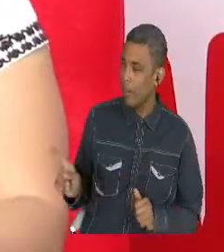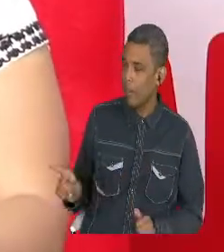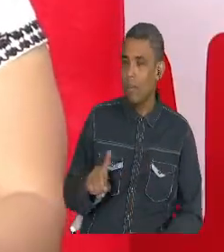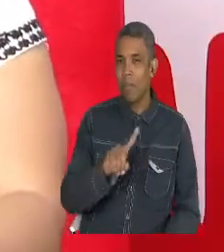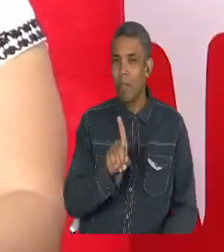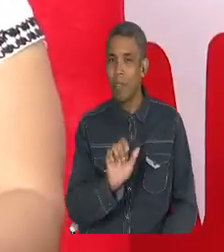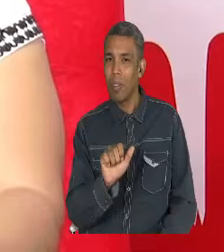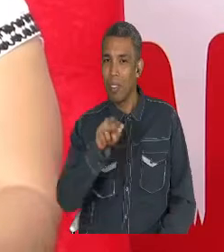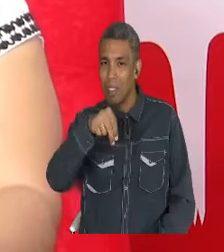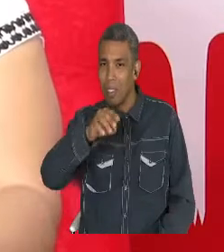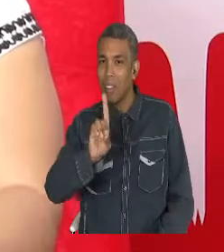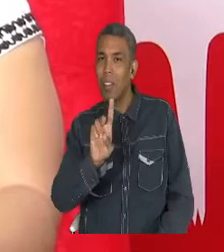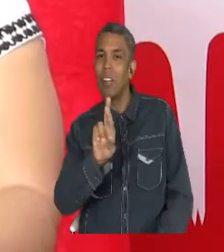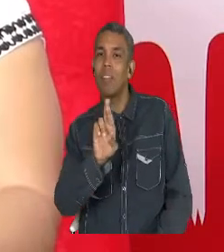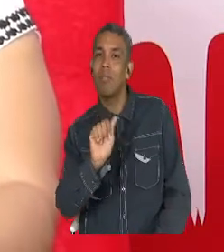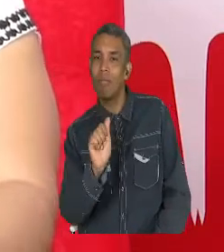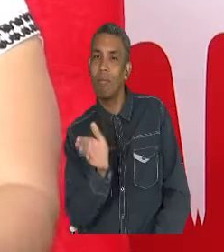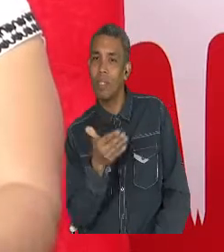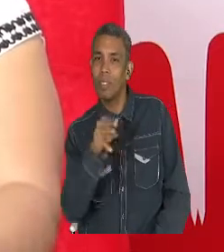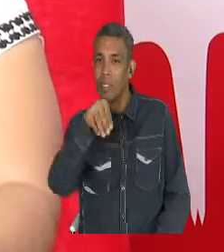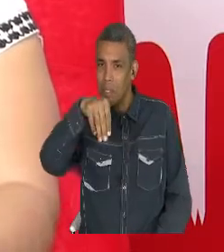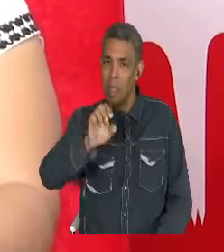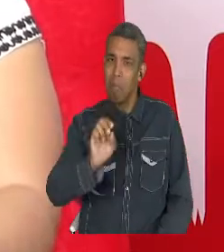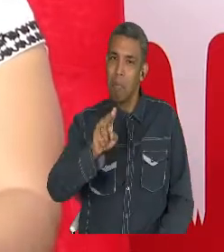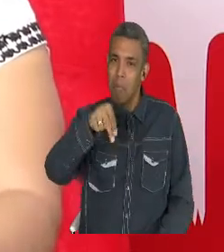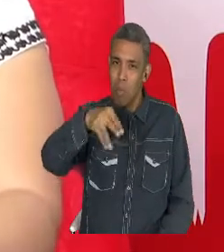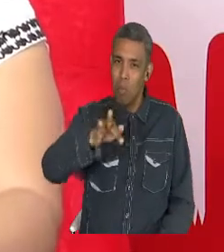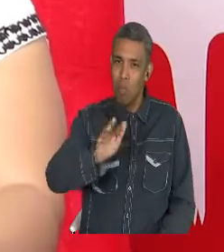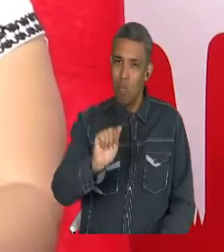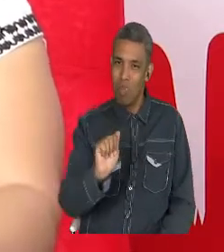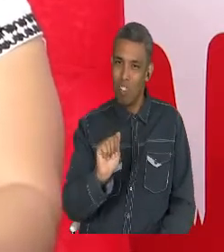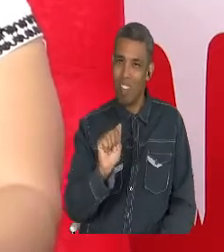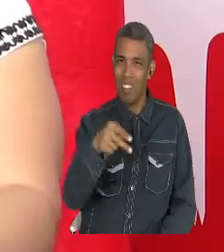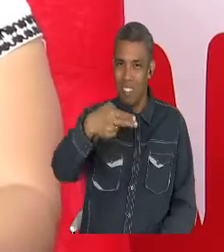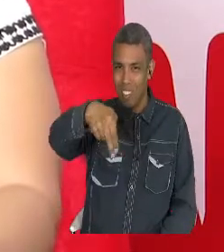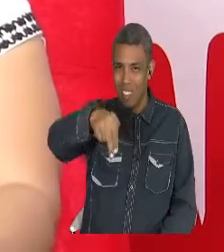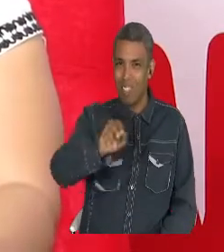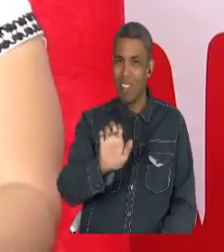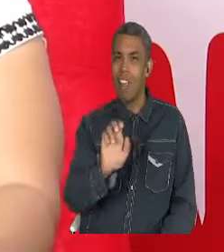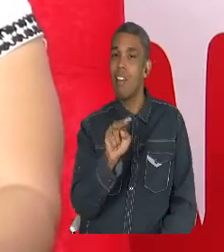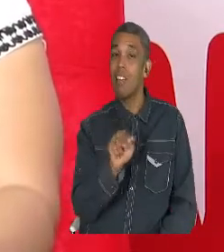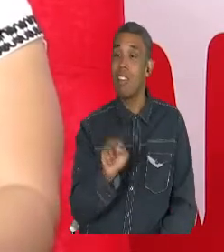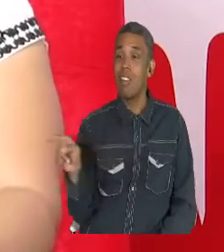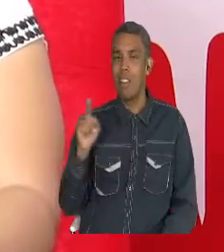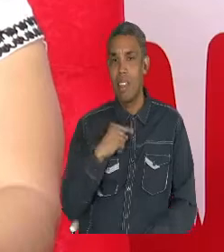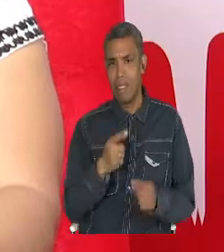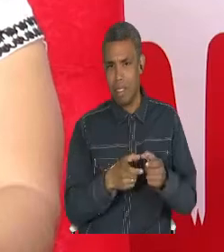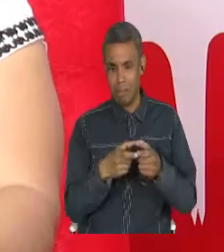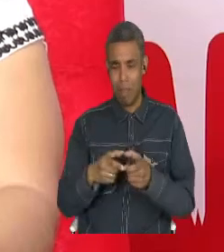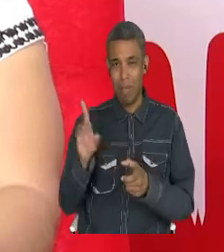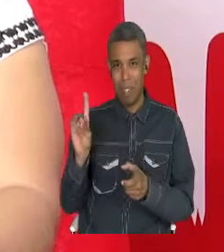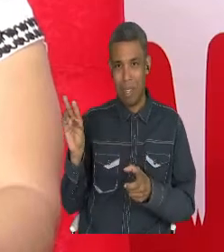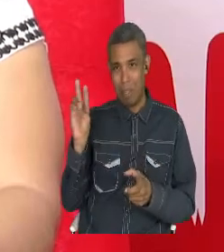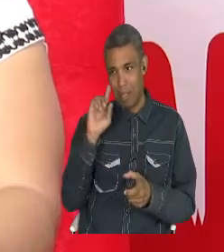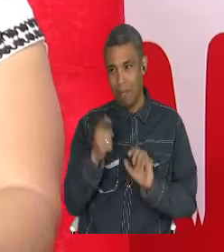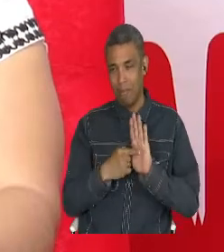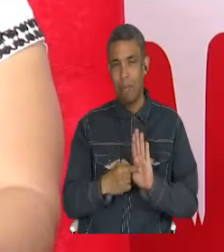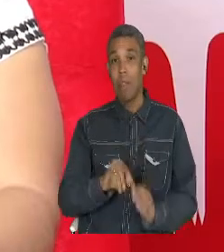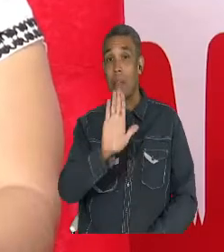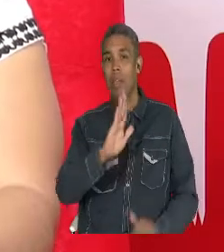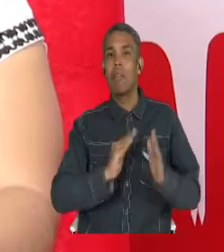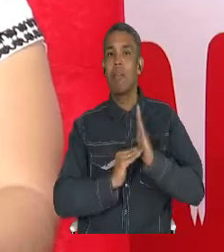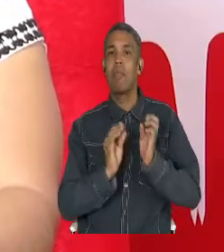estos momentos está ella promocionando en toda Barranca Bermeja, que ha tenido una acogida inmensa. Llegó el momento de hacer nuestra primera pausa y